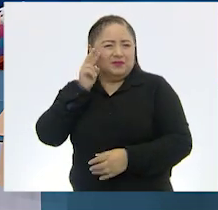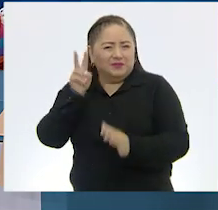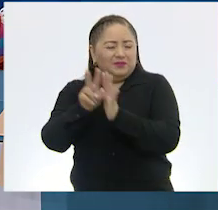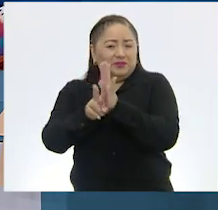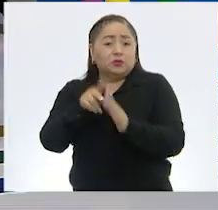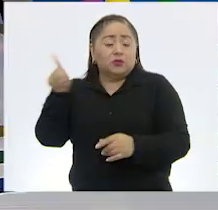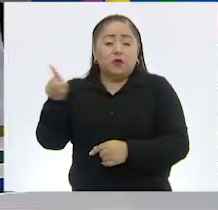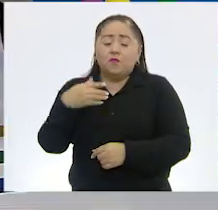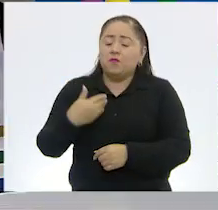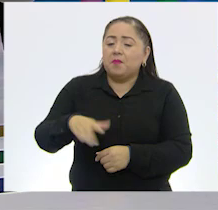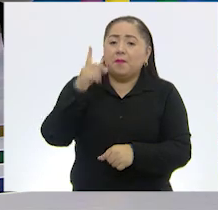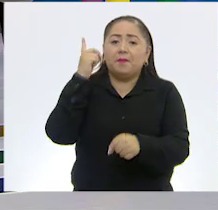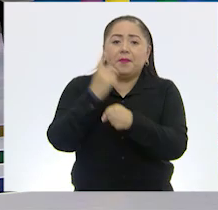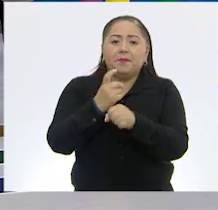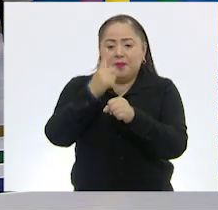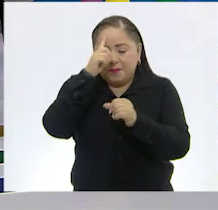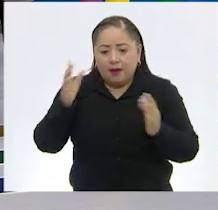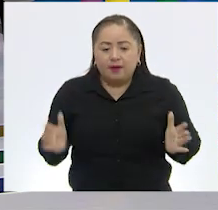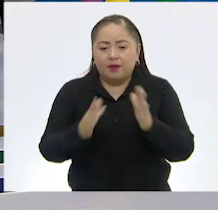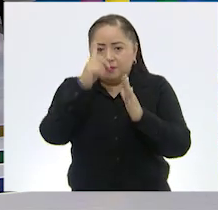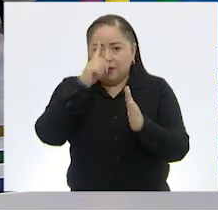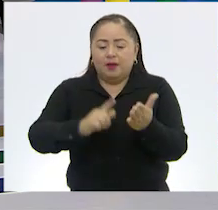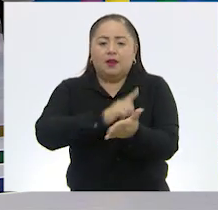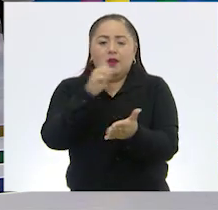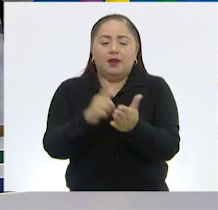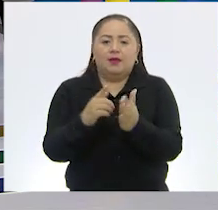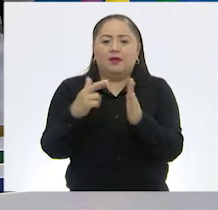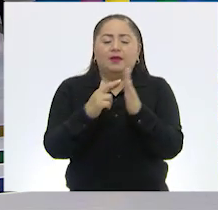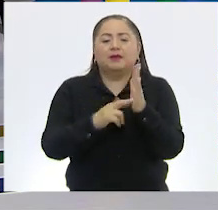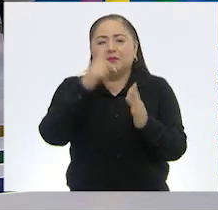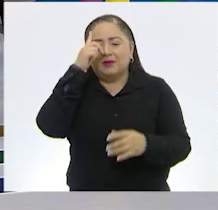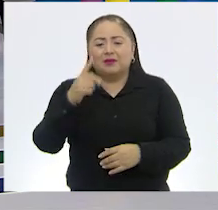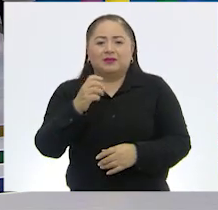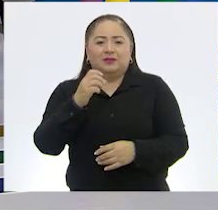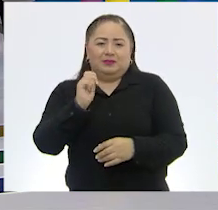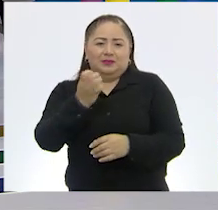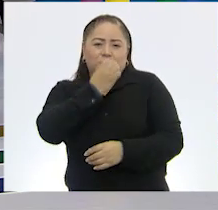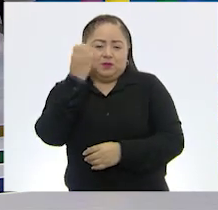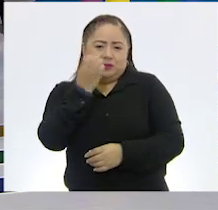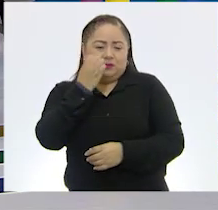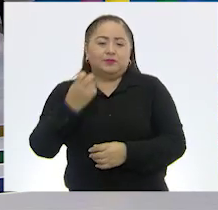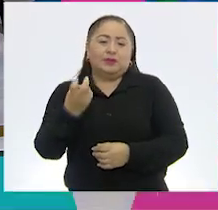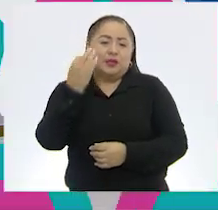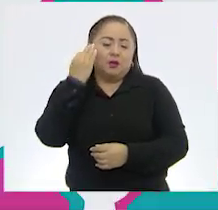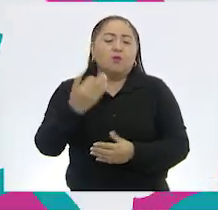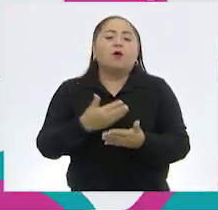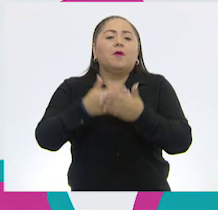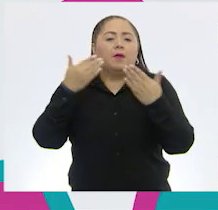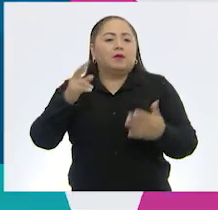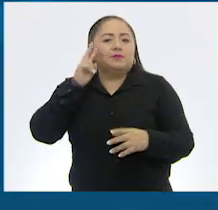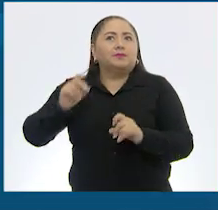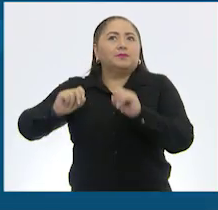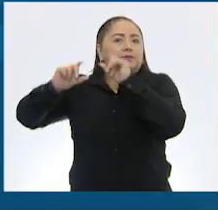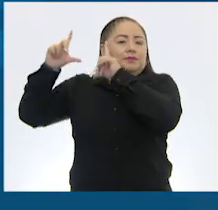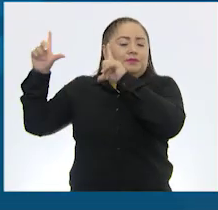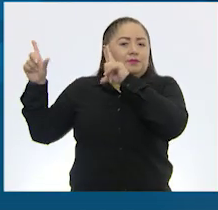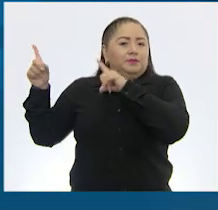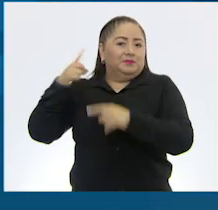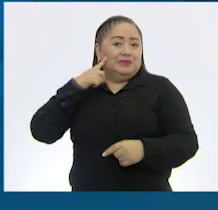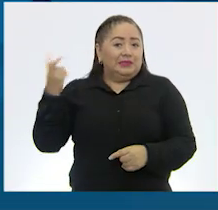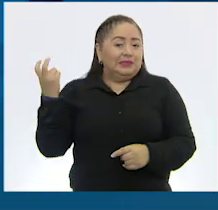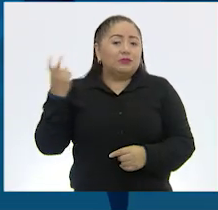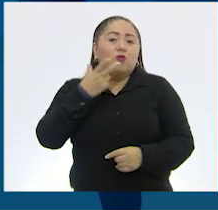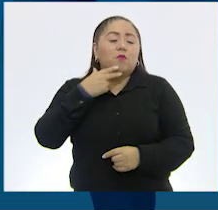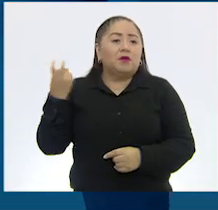él fue el principal impulsor de las reformas educativas durante esta época. Ahora vamos a ver su foto en la pantalla. Miren, es